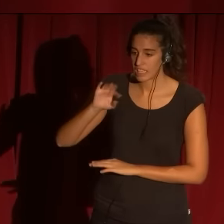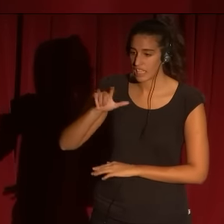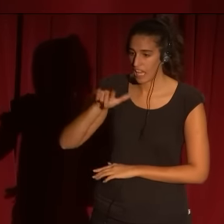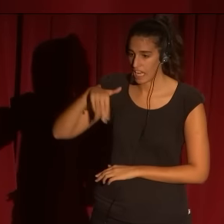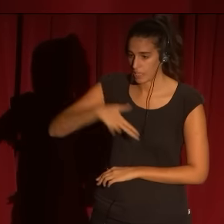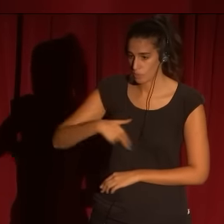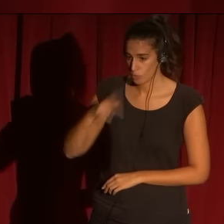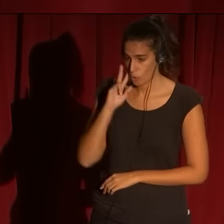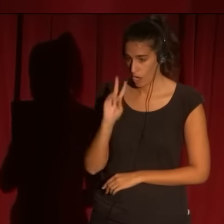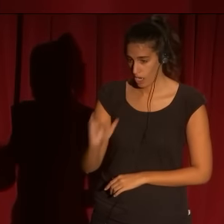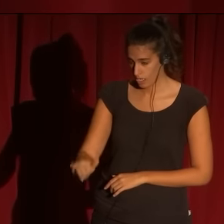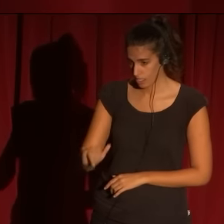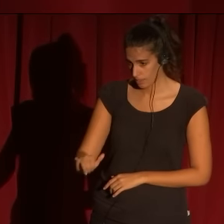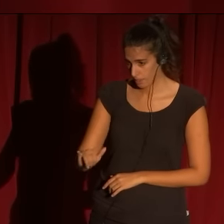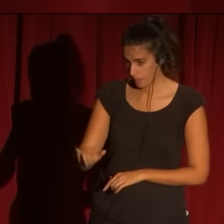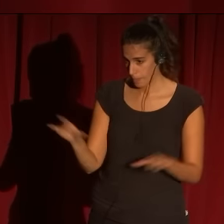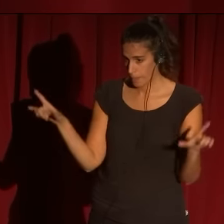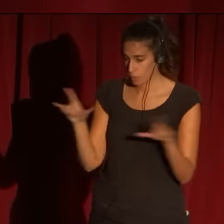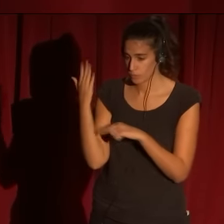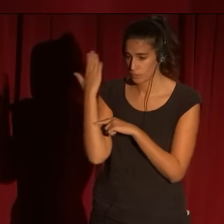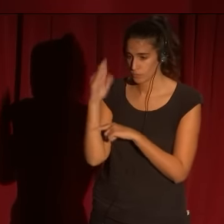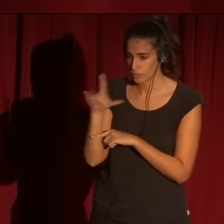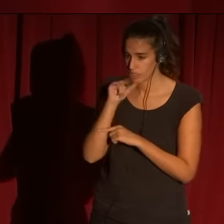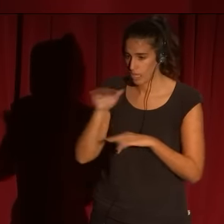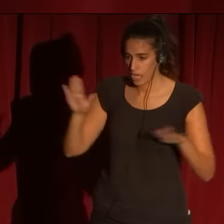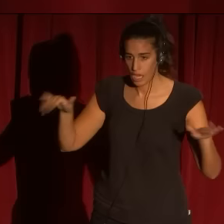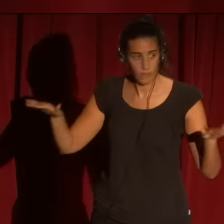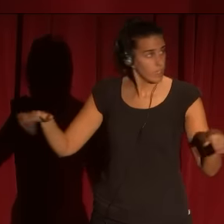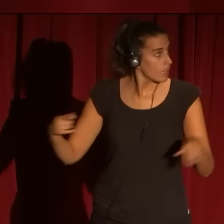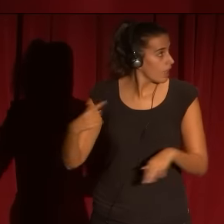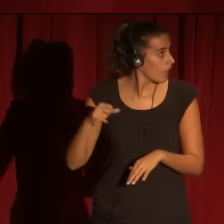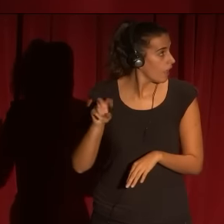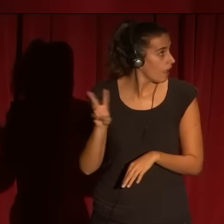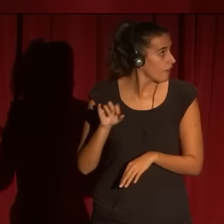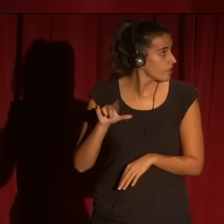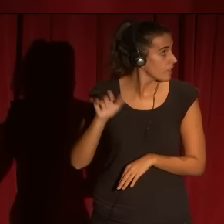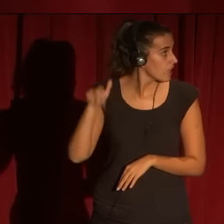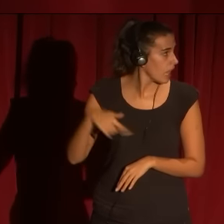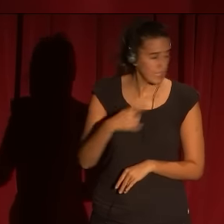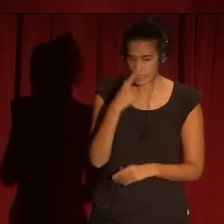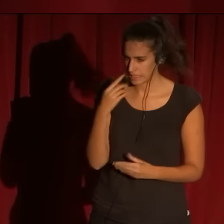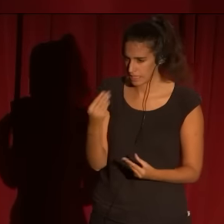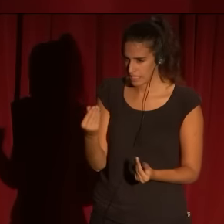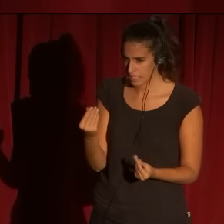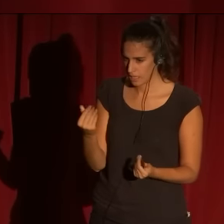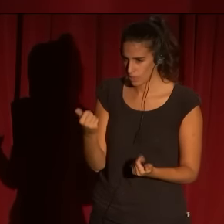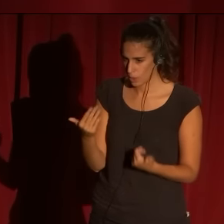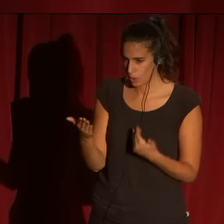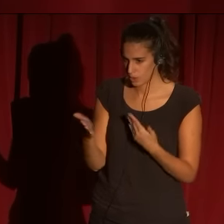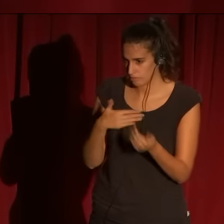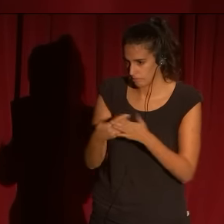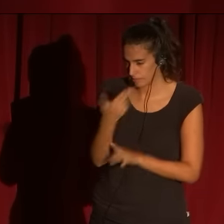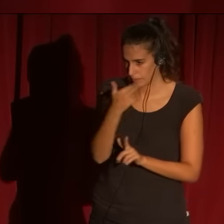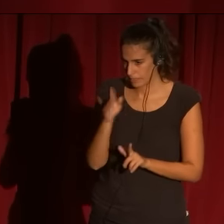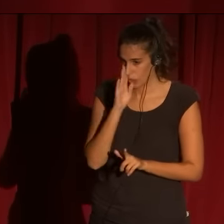es uno de los cuadros por ejemplo de digamos que muestra un ave rapaz un gavilán que uno tiene la sensación que es completamente de mano del artista y sin